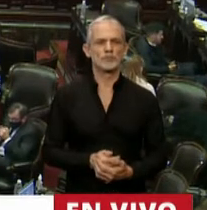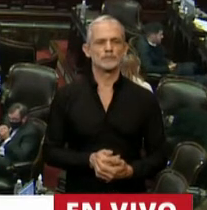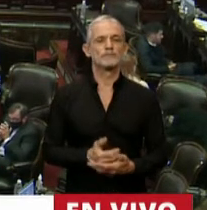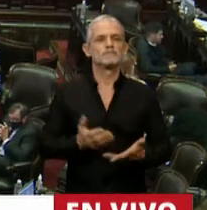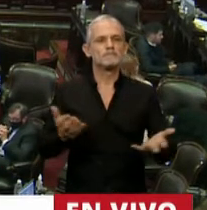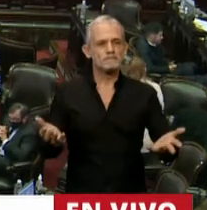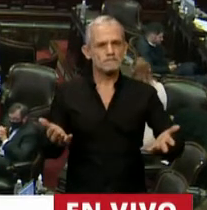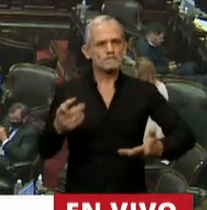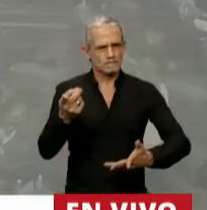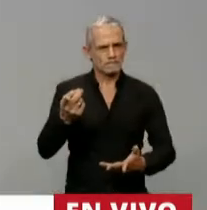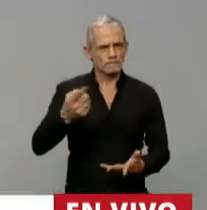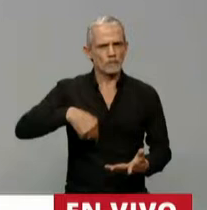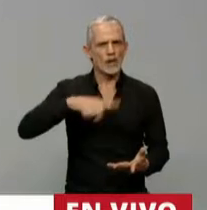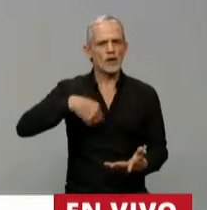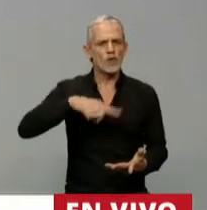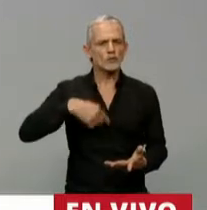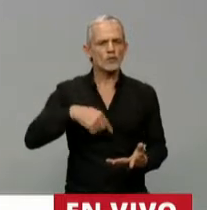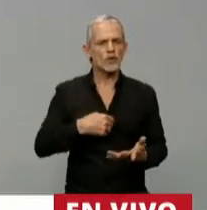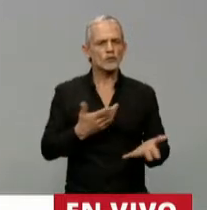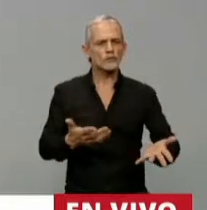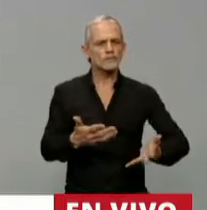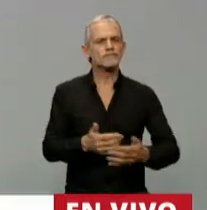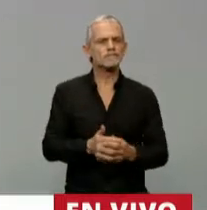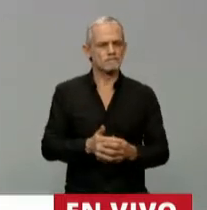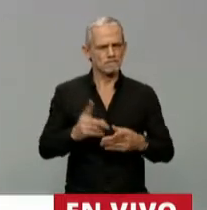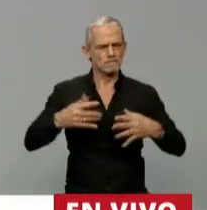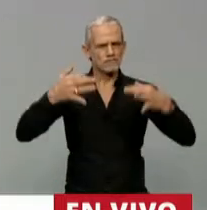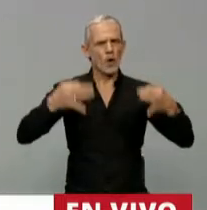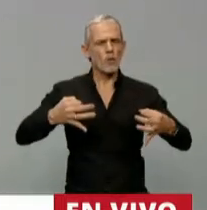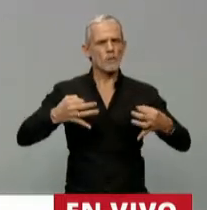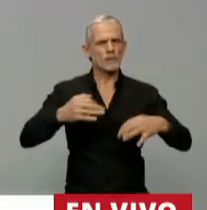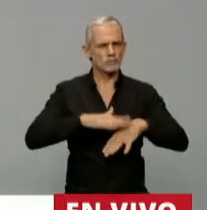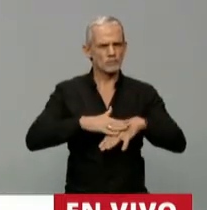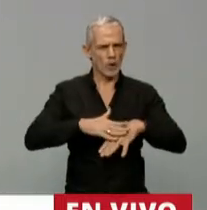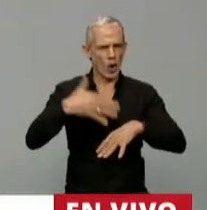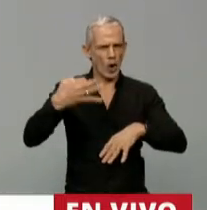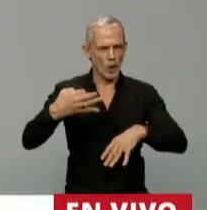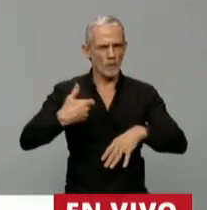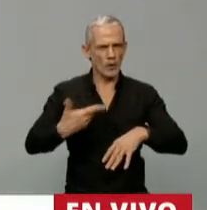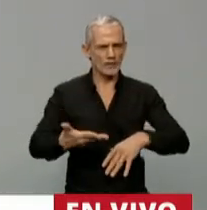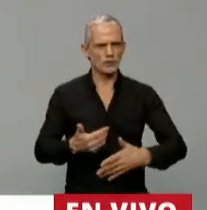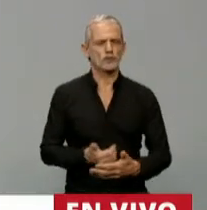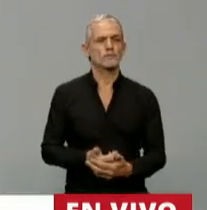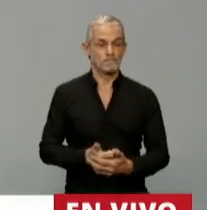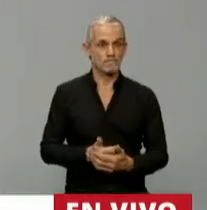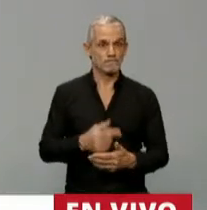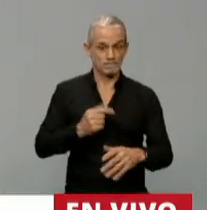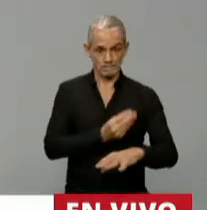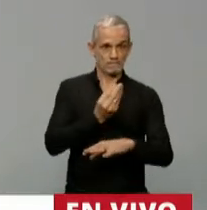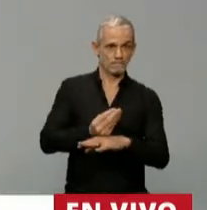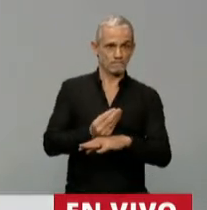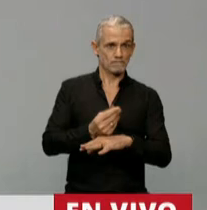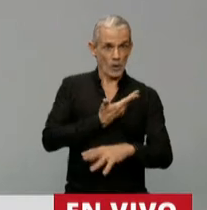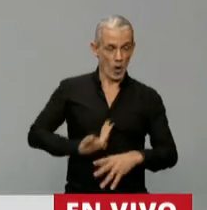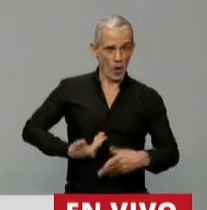Mire, señor presidente, nosotros vamos a cumplir con nuestros compromisos que asumimos cuando nos tocaba